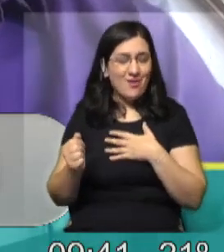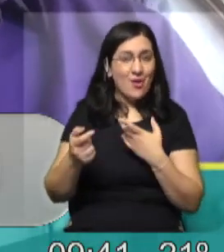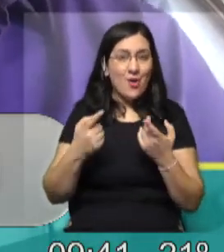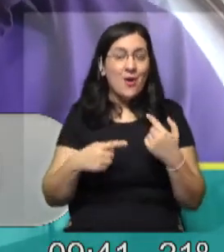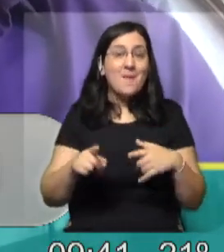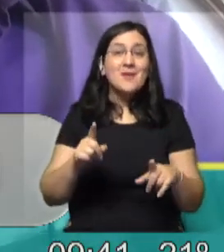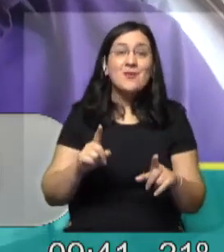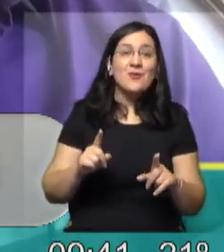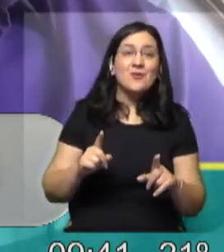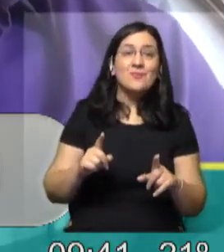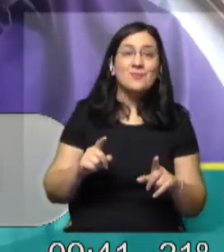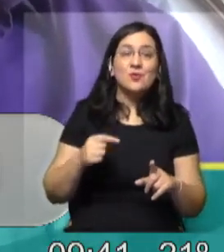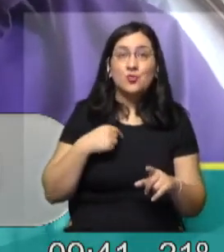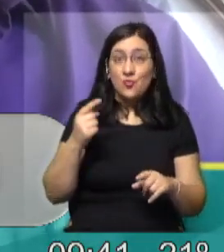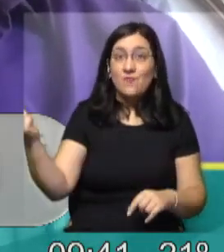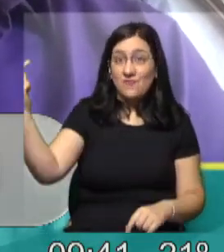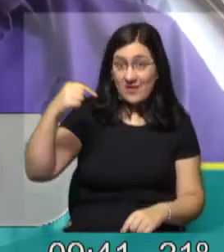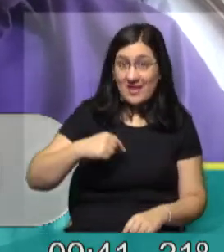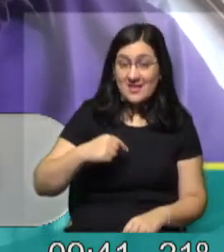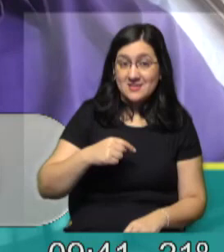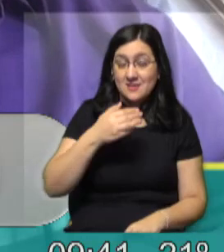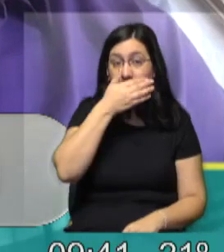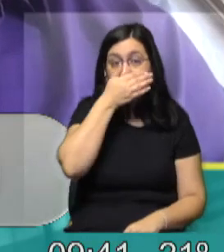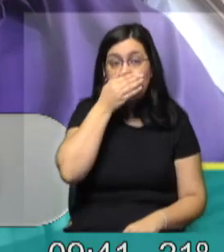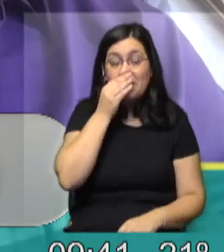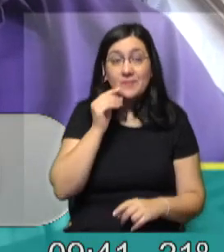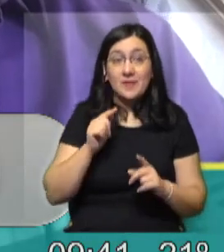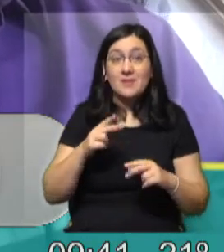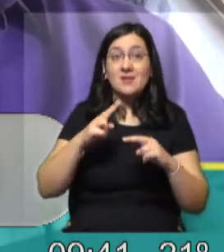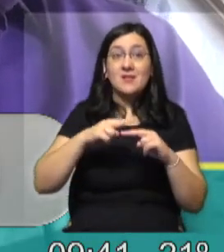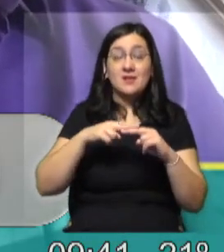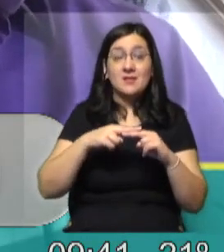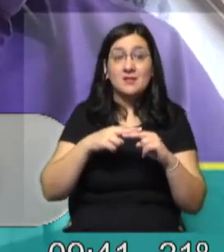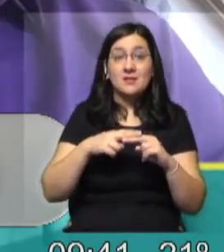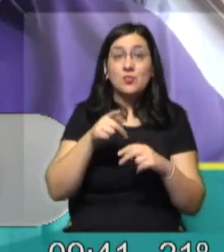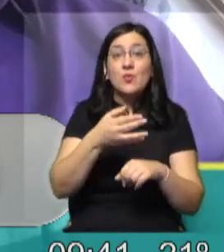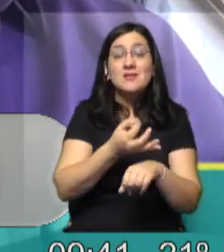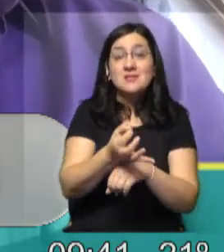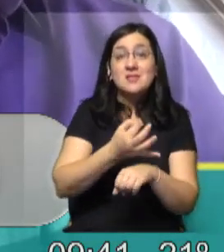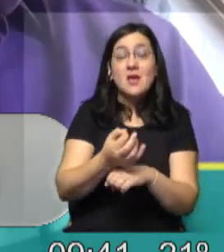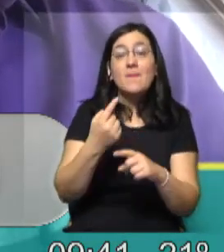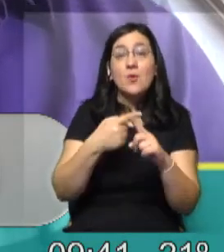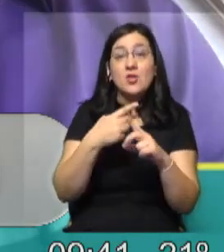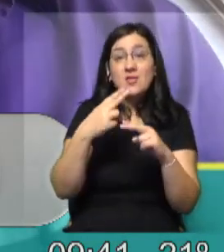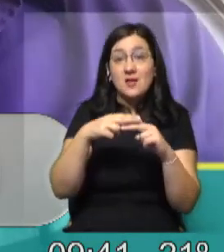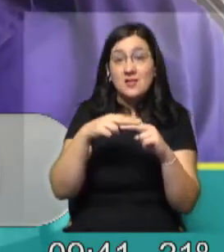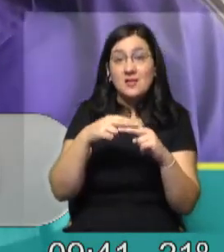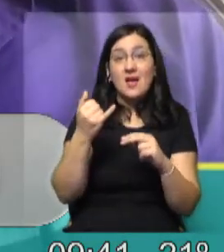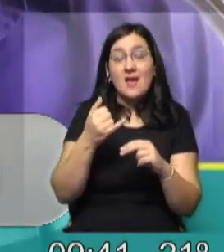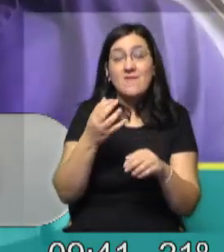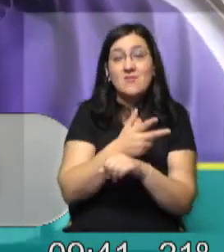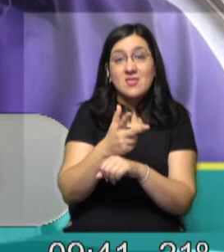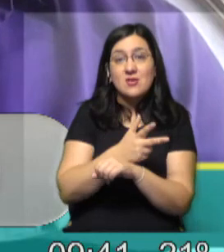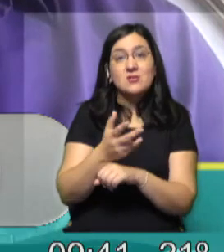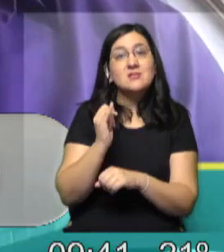pero pero cuando estés por acá también no Incluso en la internet das clases también hay hay videos